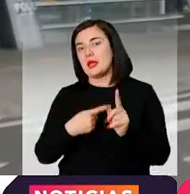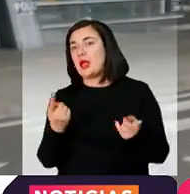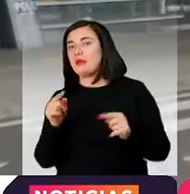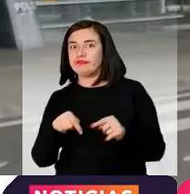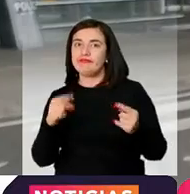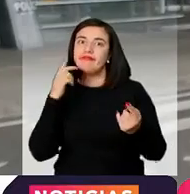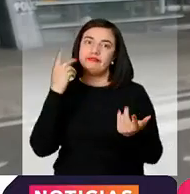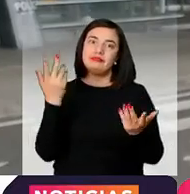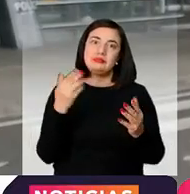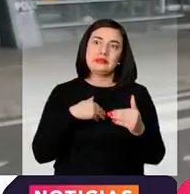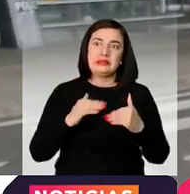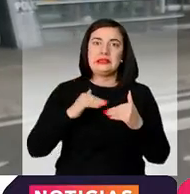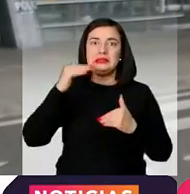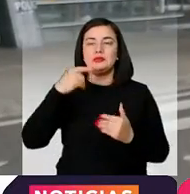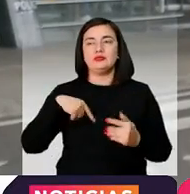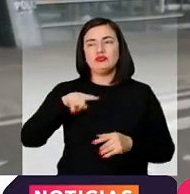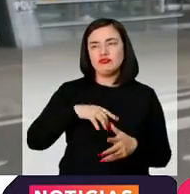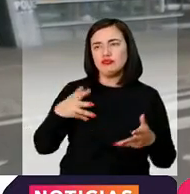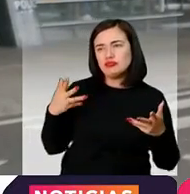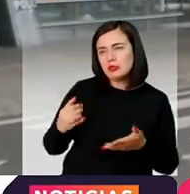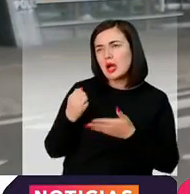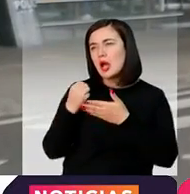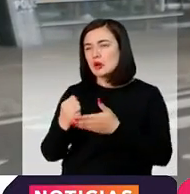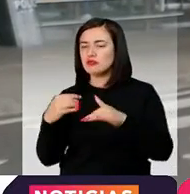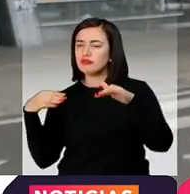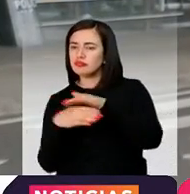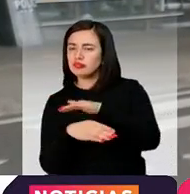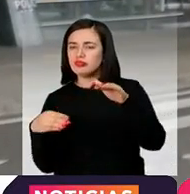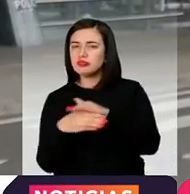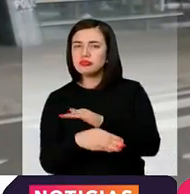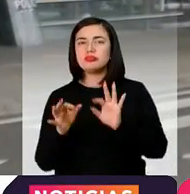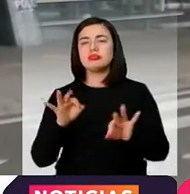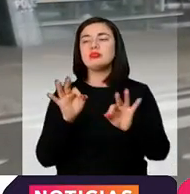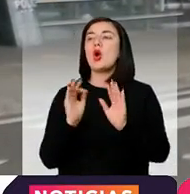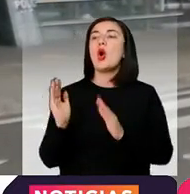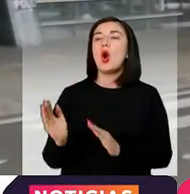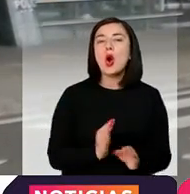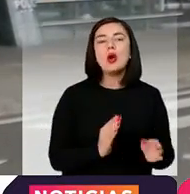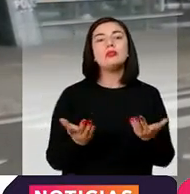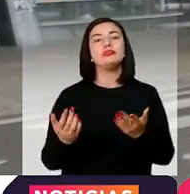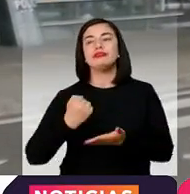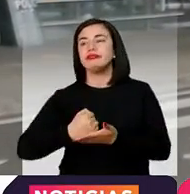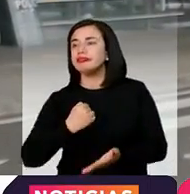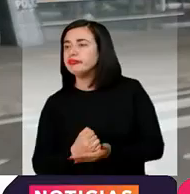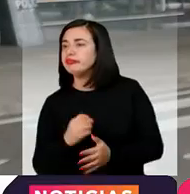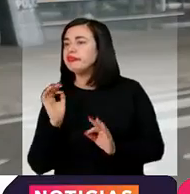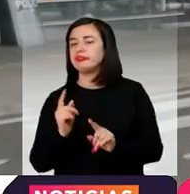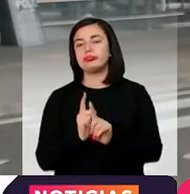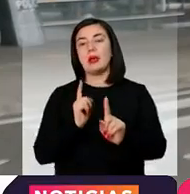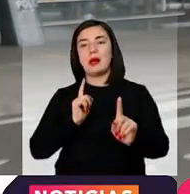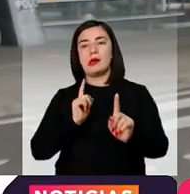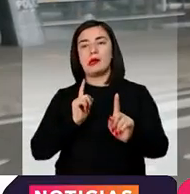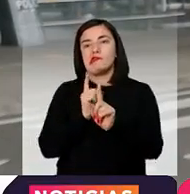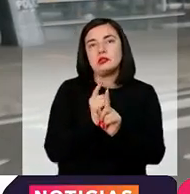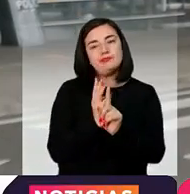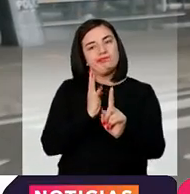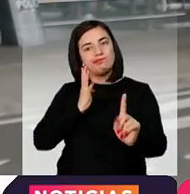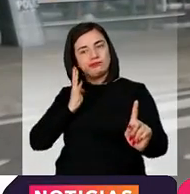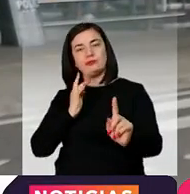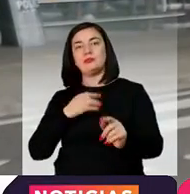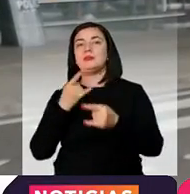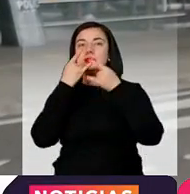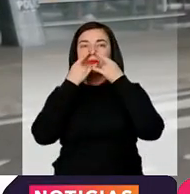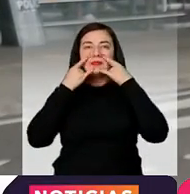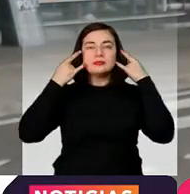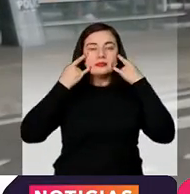colaborar en el ingreso del aeropuerto, el cual se hace de manera ordenada, manteniendo el distanciamiento físico, usando nuestros tapabocas y en el